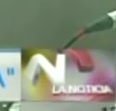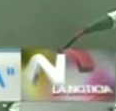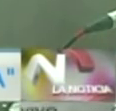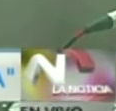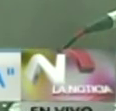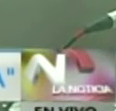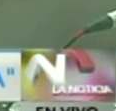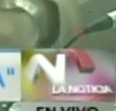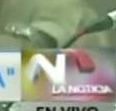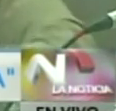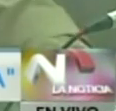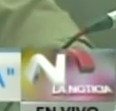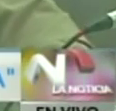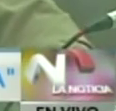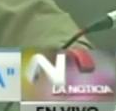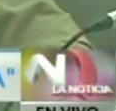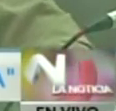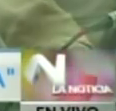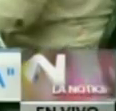siendo